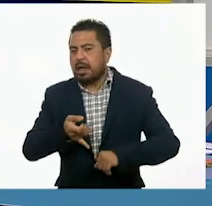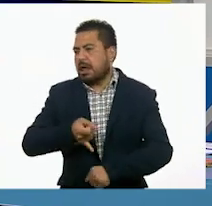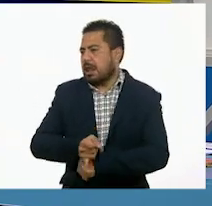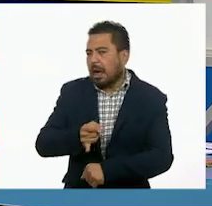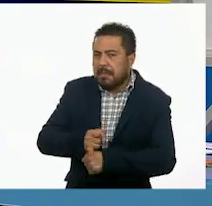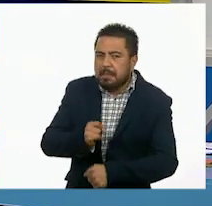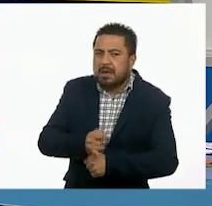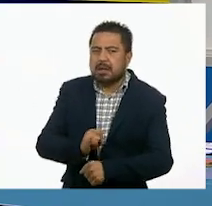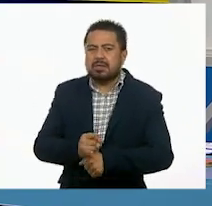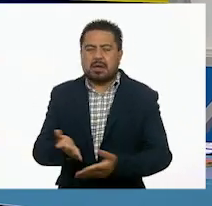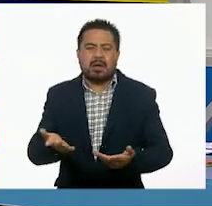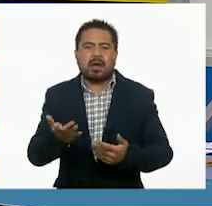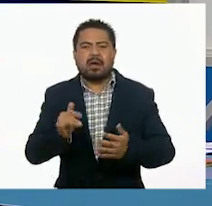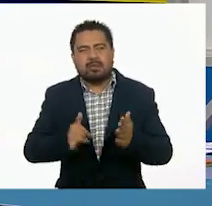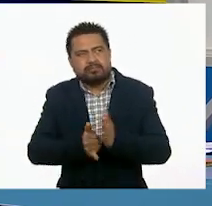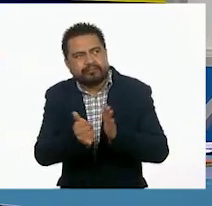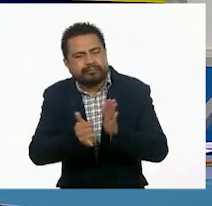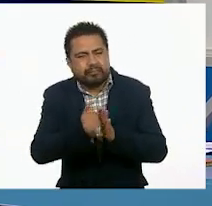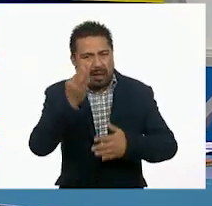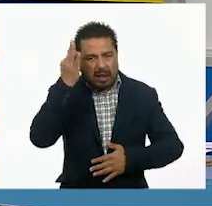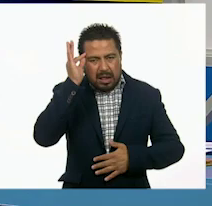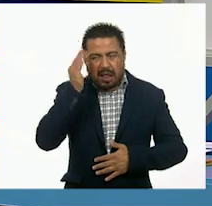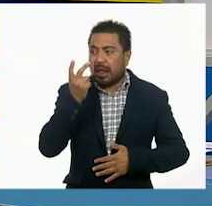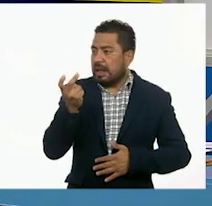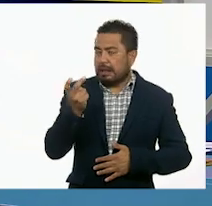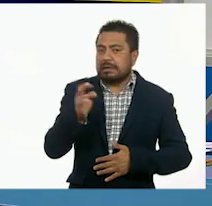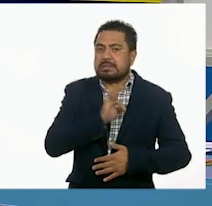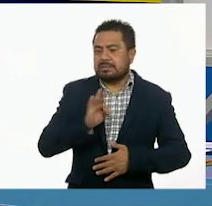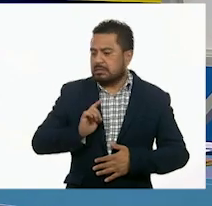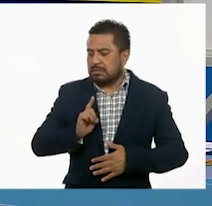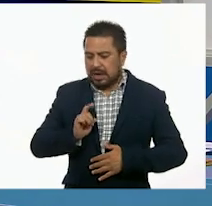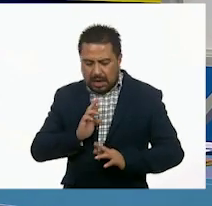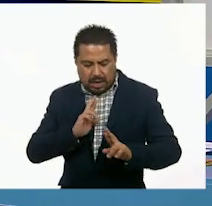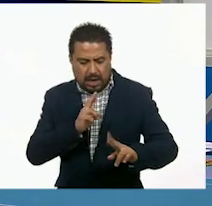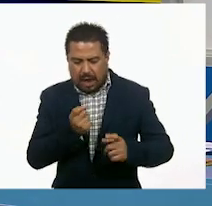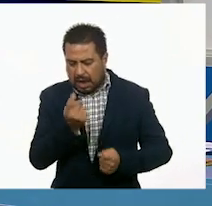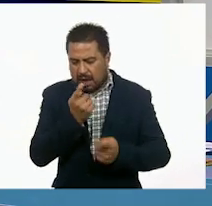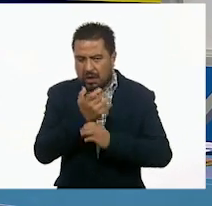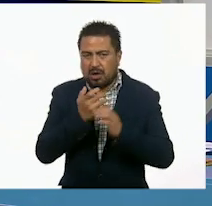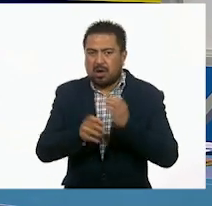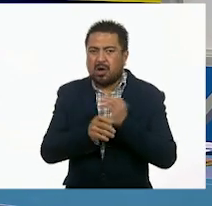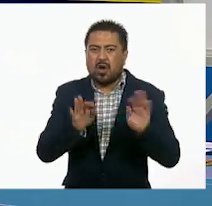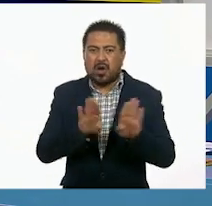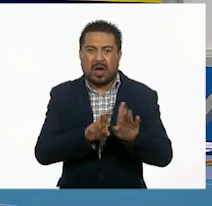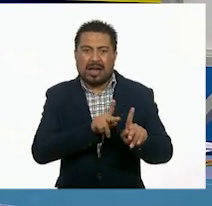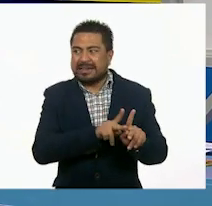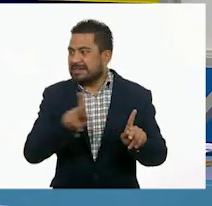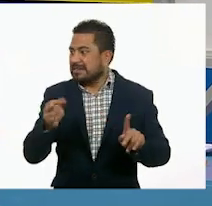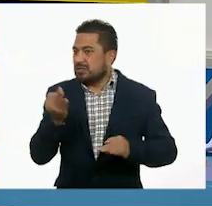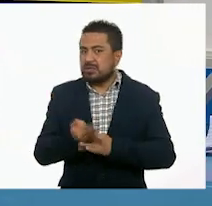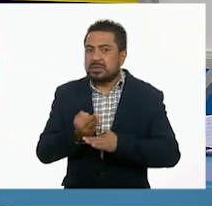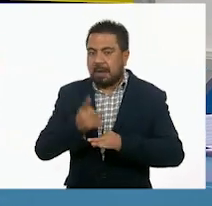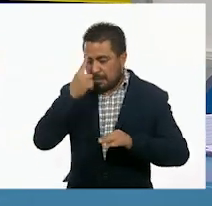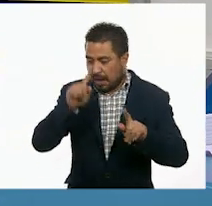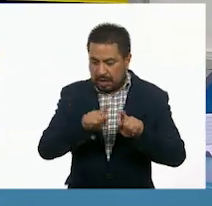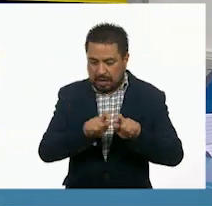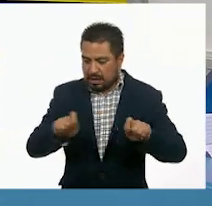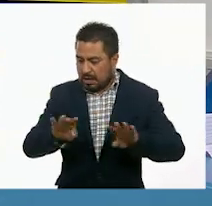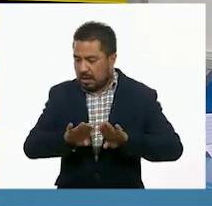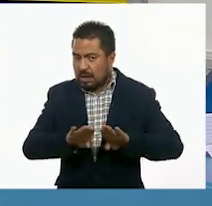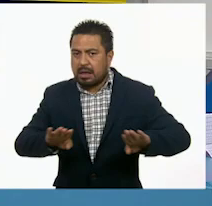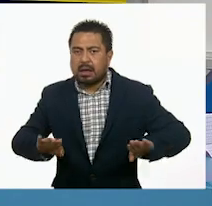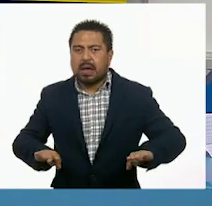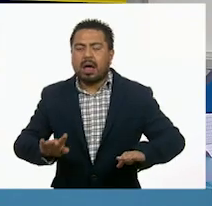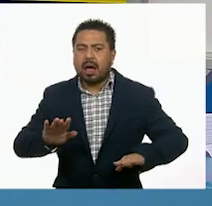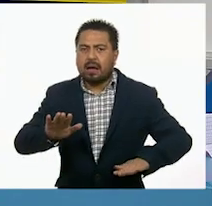carpintero, un albañil, que de pronto tiene que darle respuesta a algunas situaciones como esta, para tomar medidas.